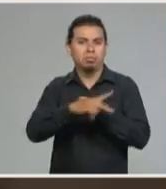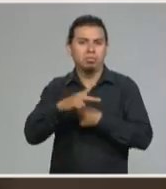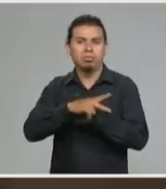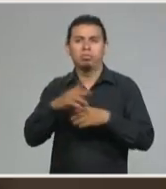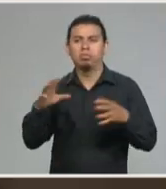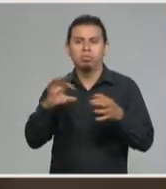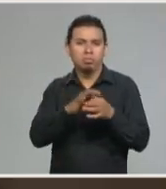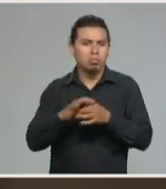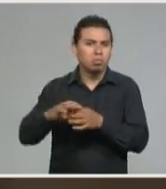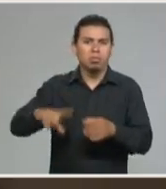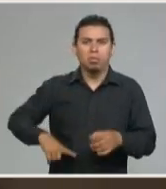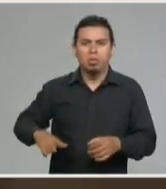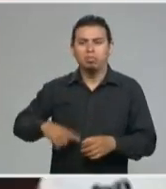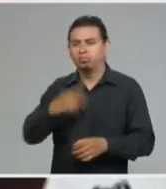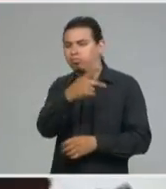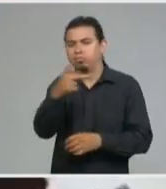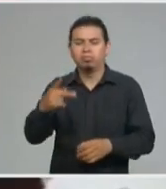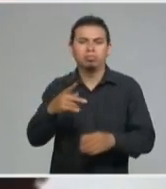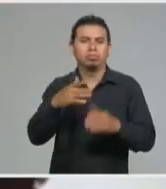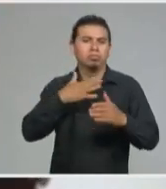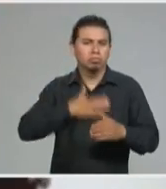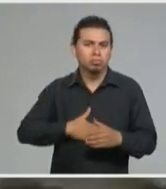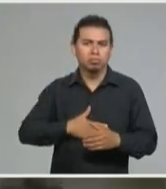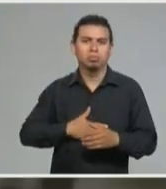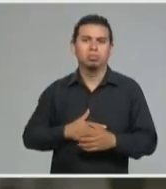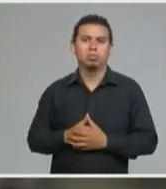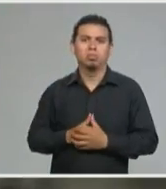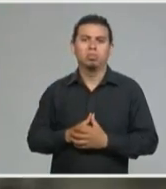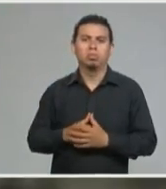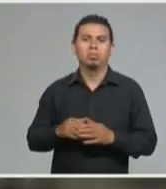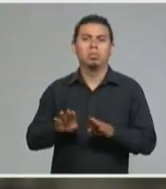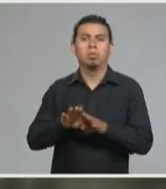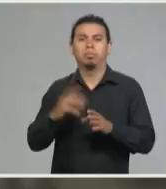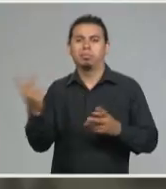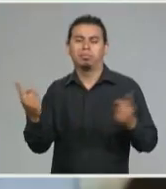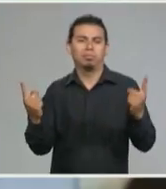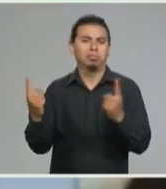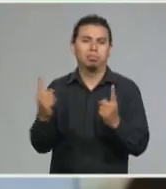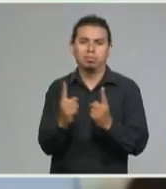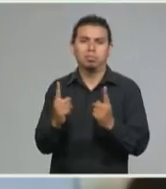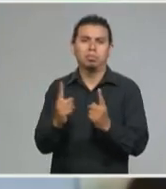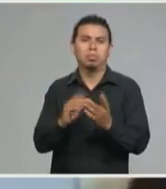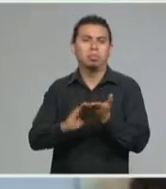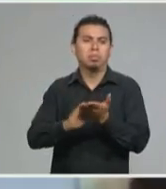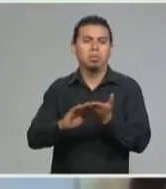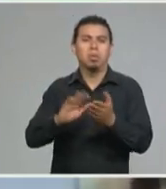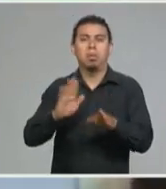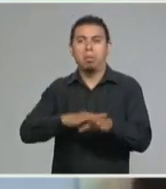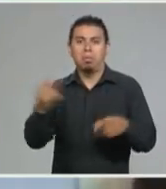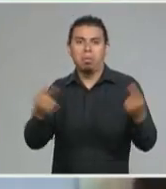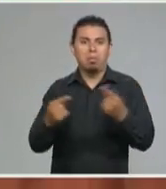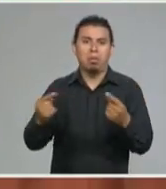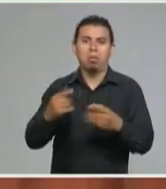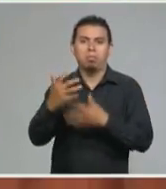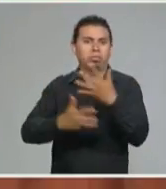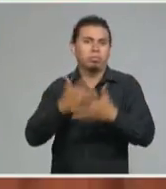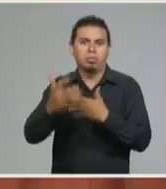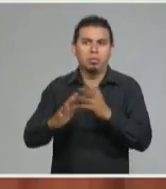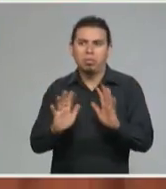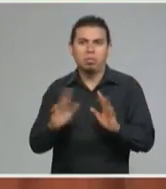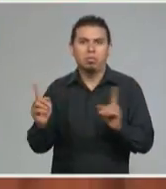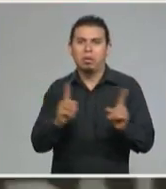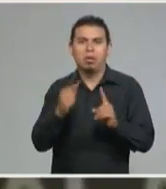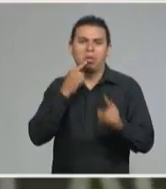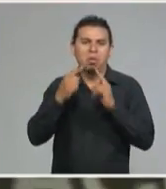puede gobernar polarizado, por lo cual el llamado de México y otros países es para eliminar la represión, la violencia e impulsar el